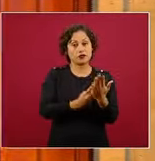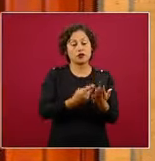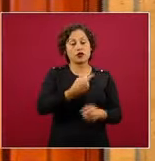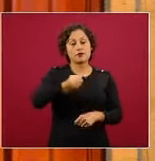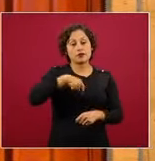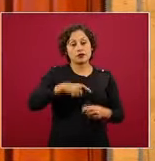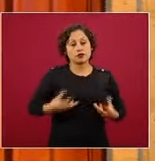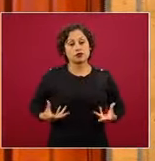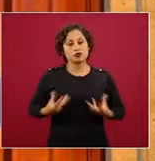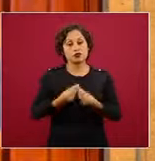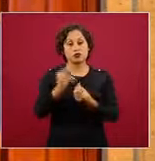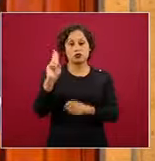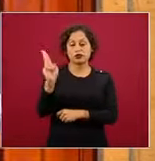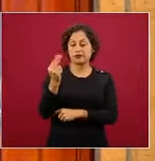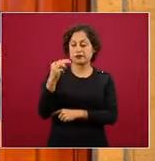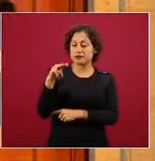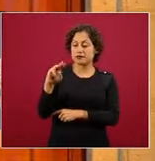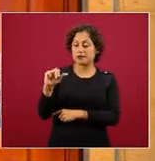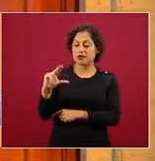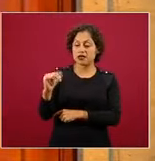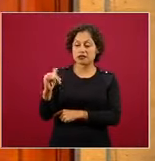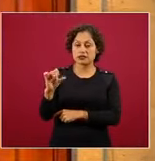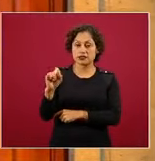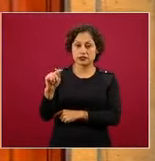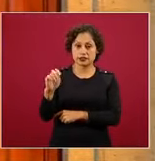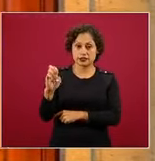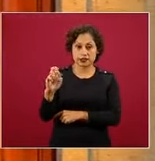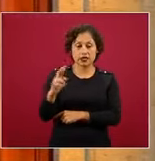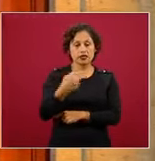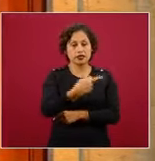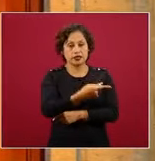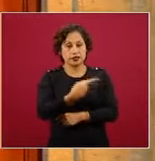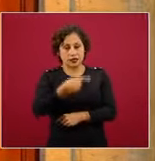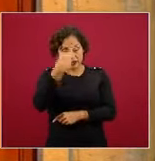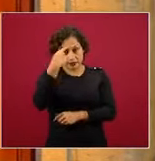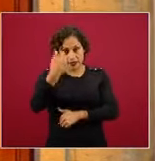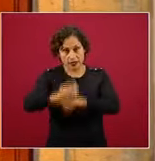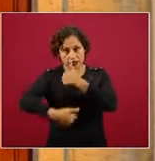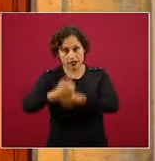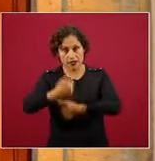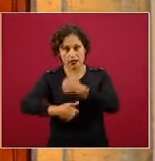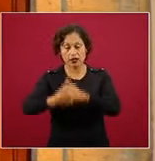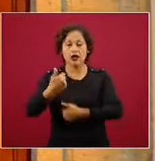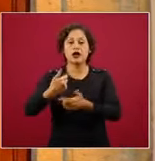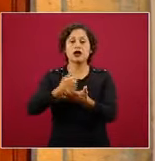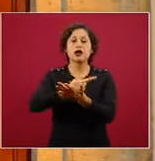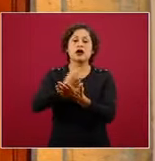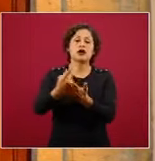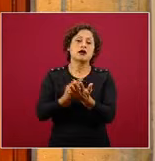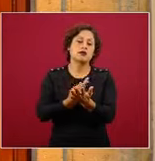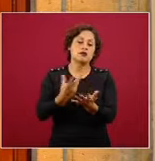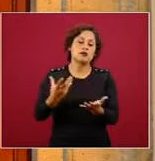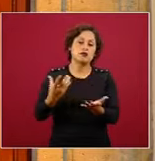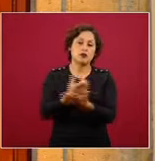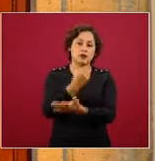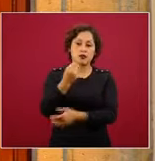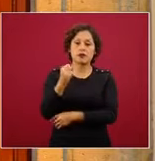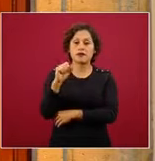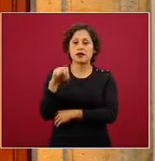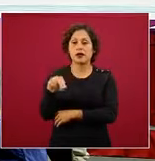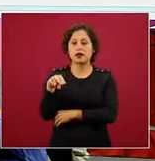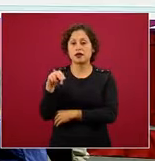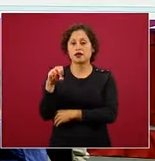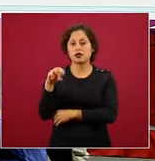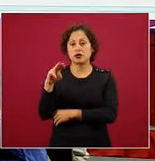de Manchester, concursando por un fondo interesante del Newton Fund, esperando obtener recursos para poder hacerlo a mayor